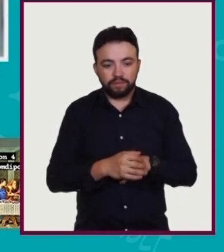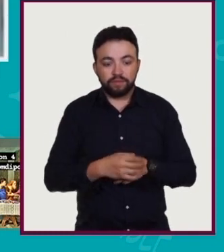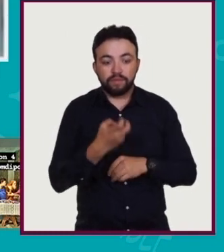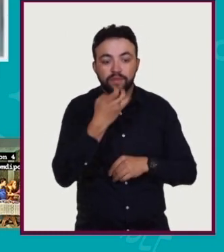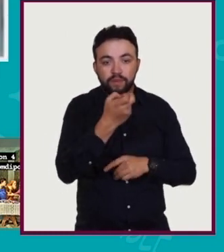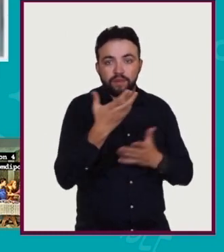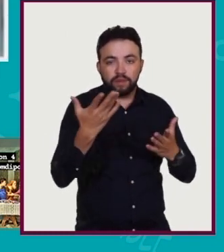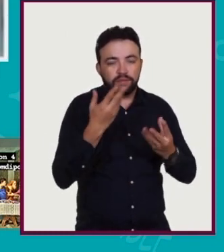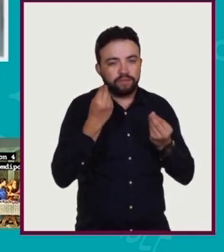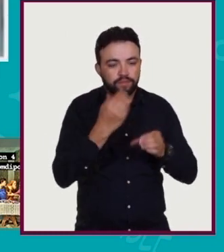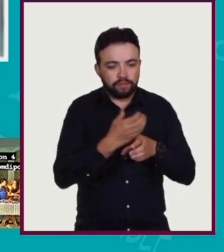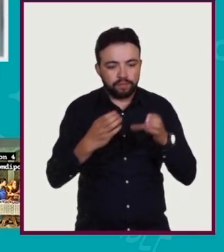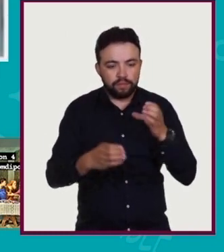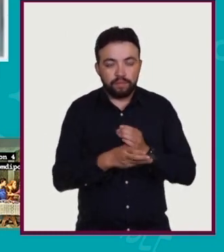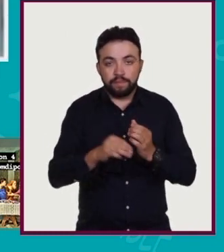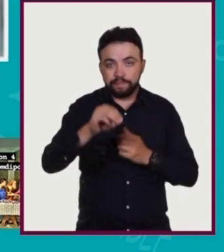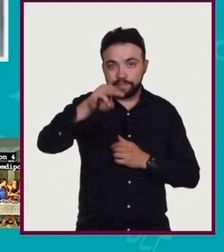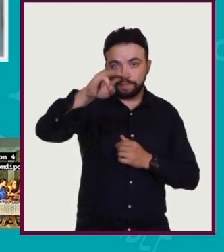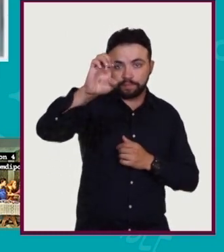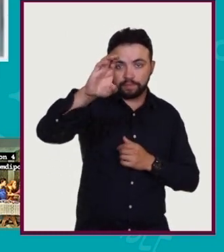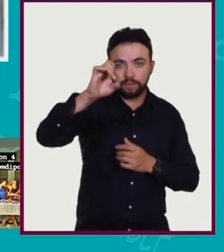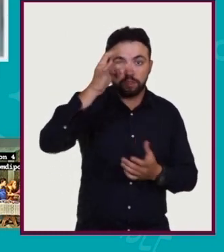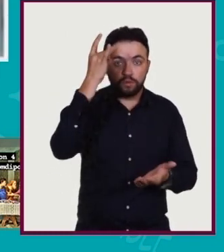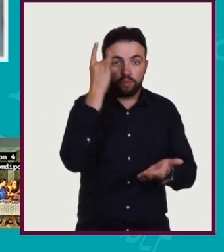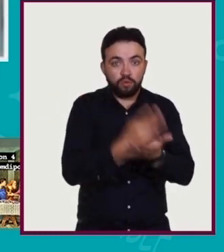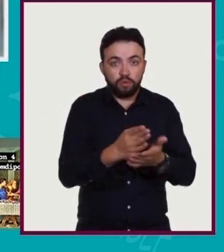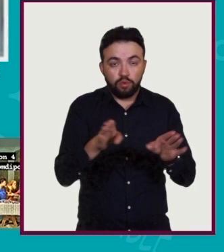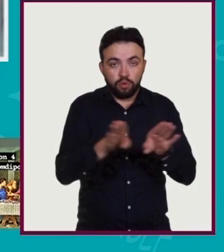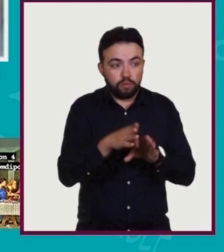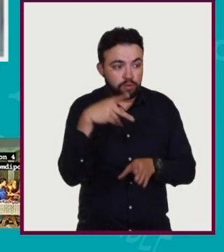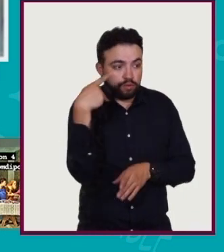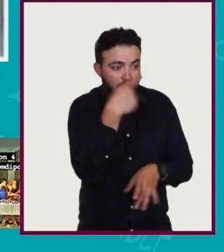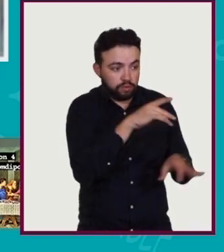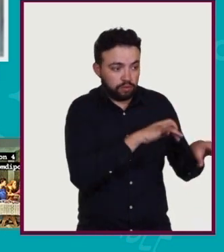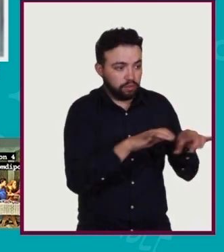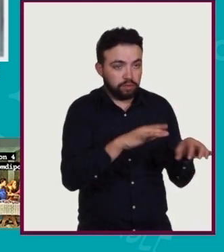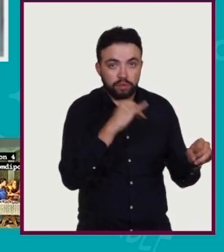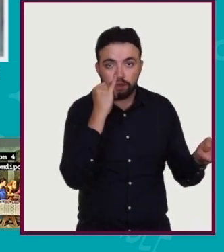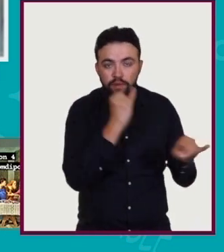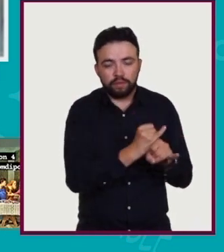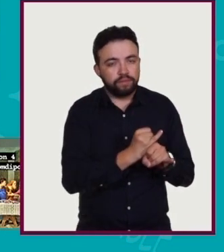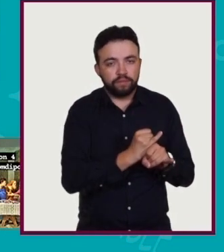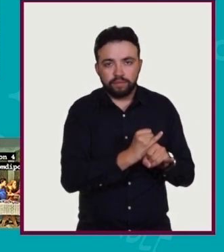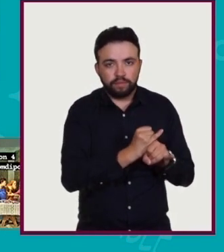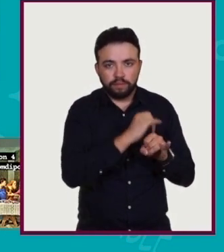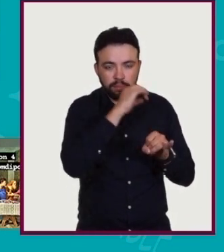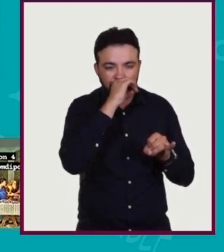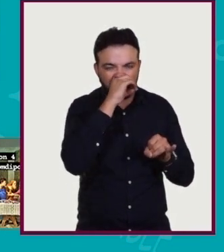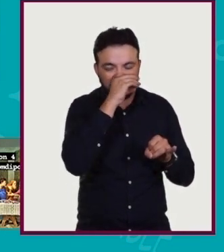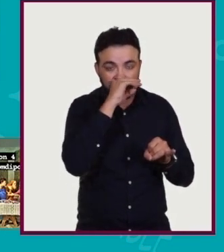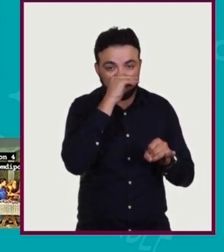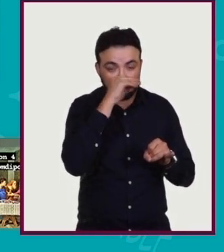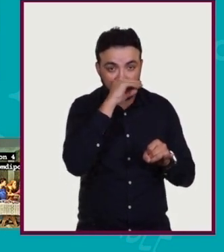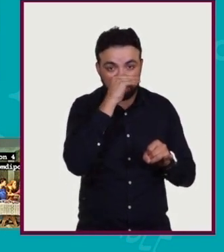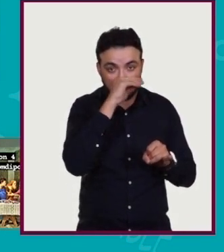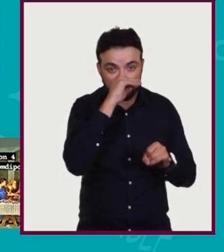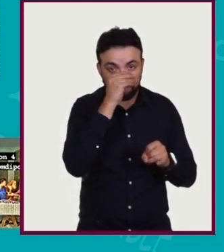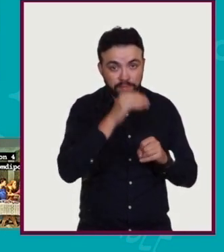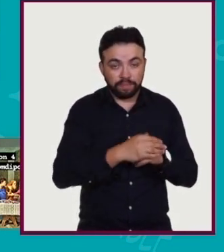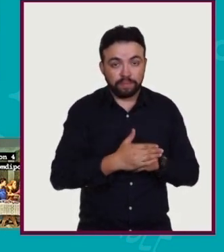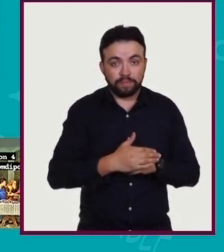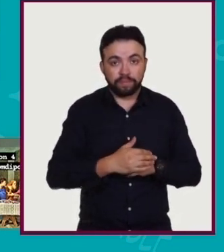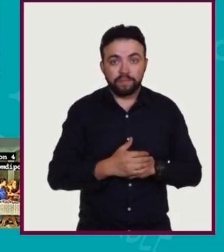varias cosas, que los memes no son exclusivos de los dispositivos digitales y del internet y